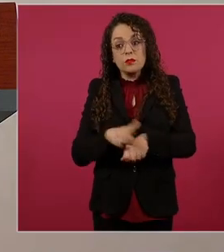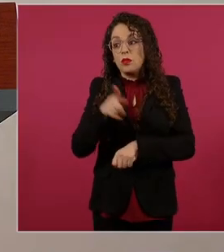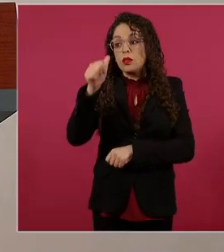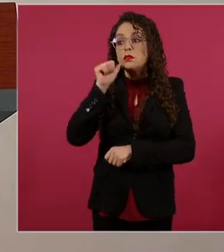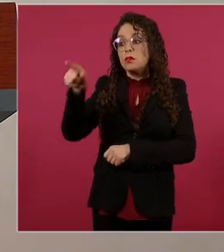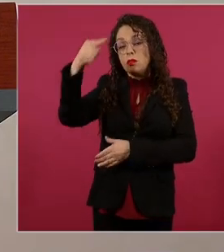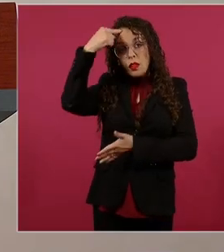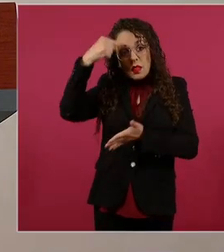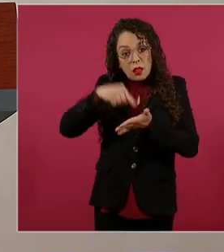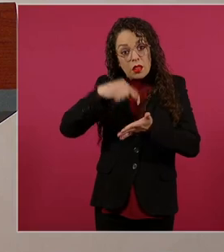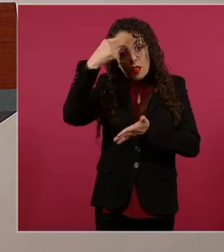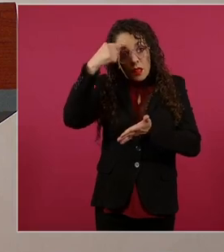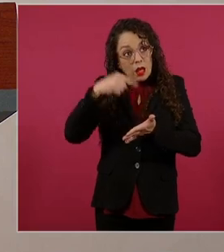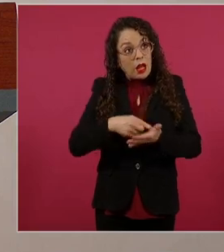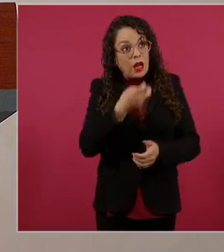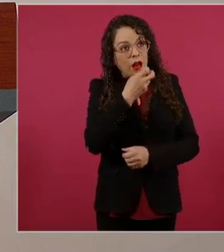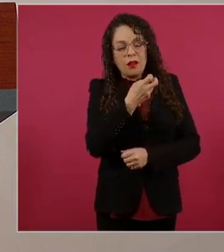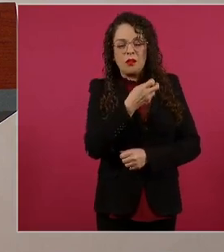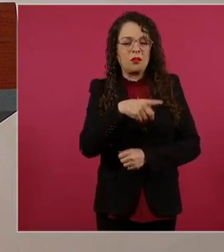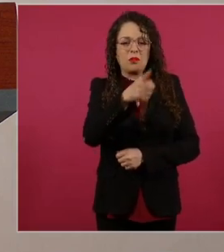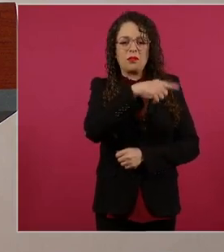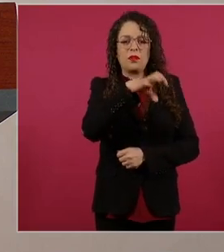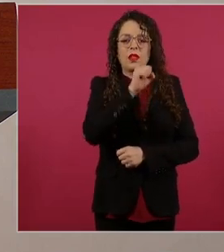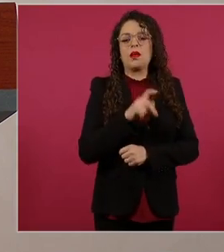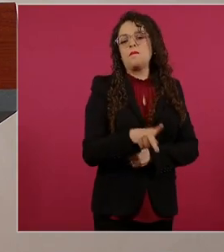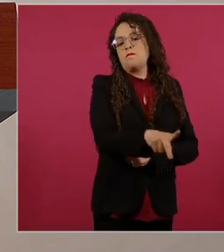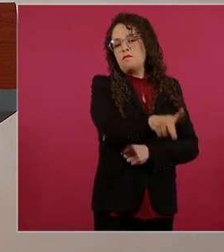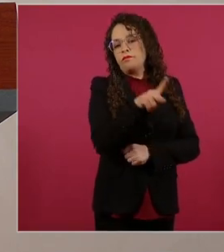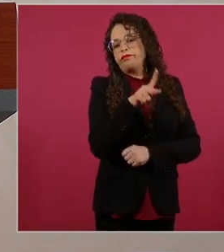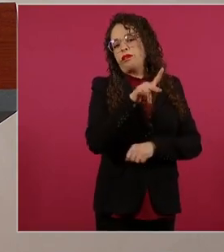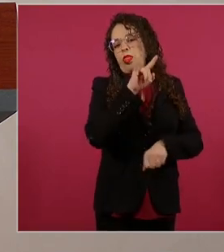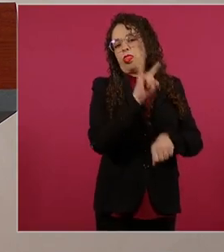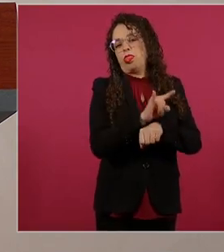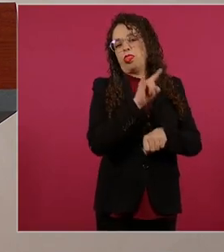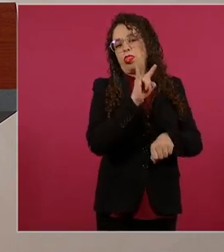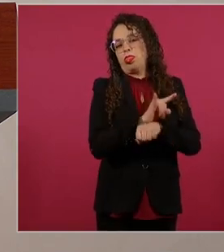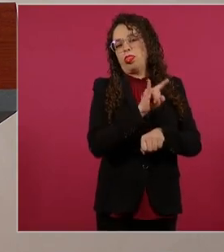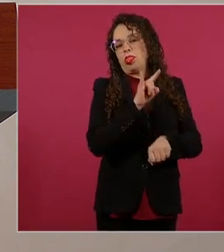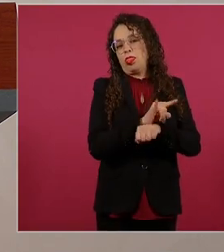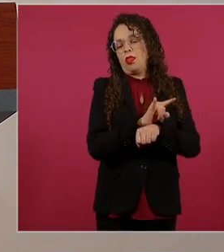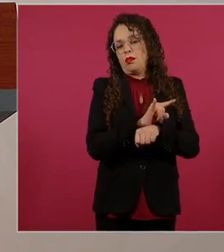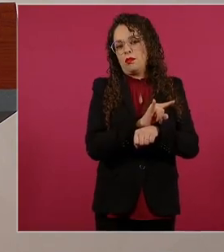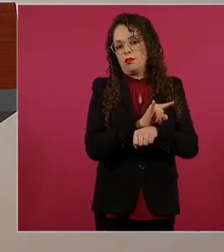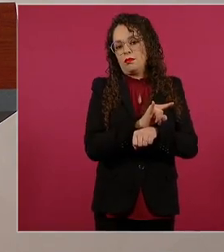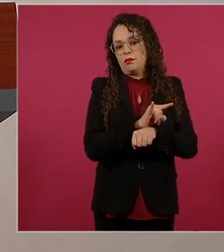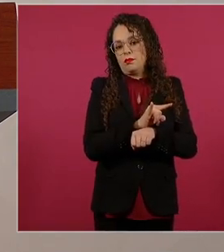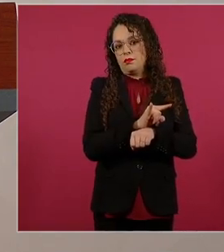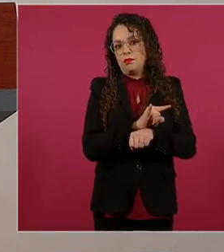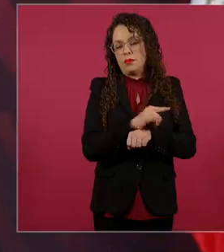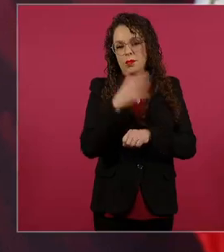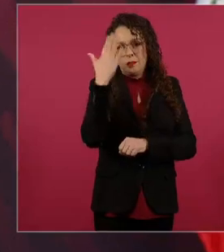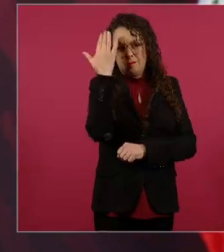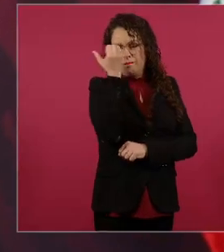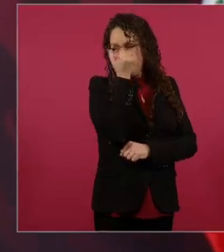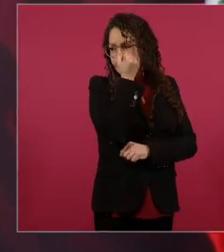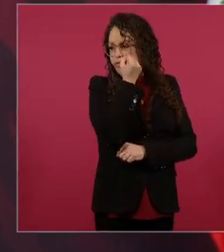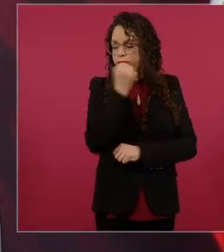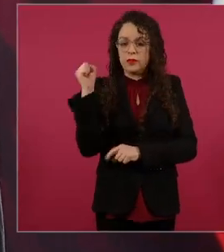y decía yo que todo esto viene del porfiriato que era el gran maestro Porfirio Díaz